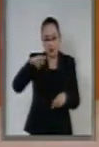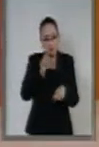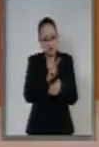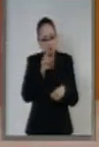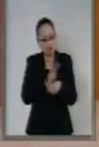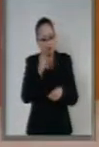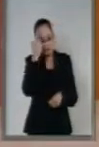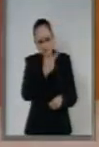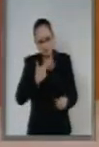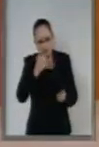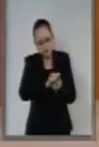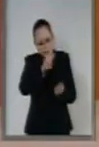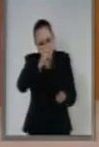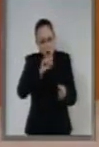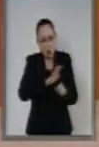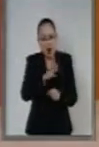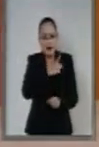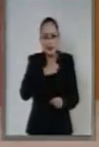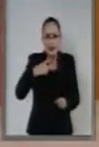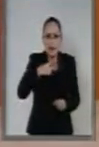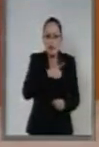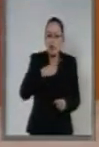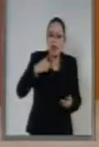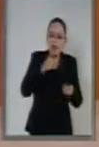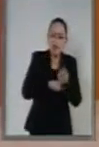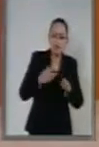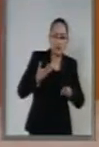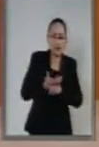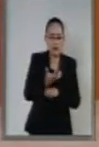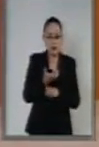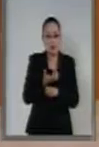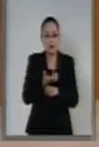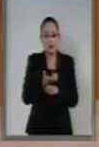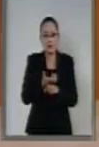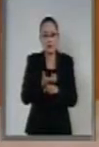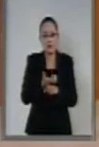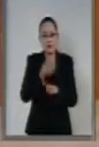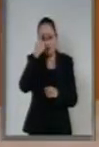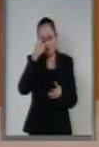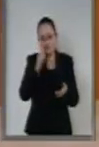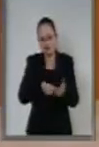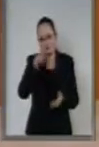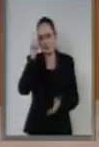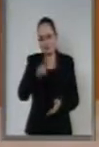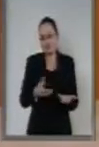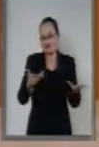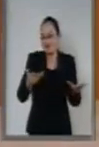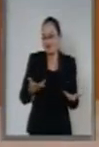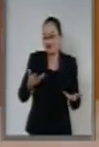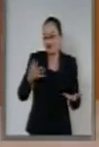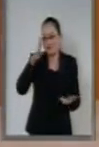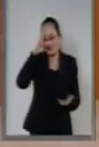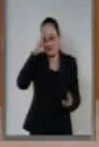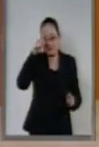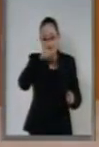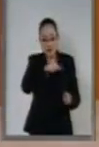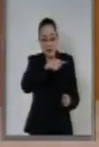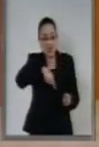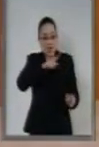el endeudamiento de los estados creo que sería iluso pensar que con ello vamos a detener